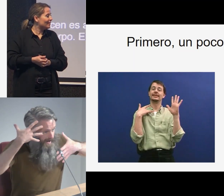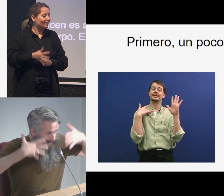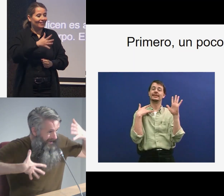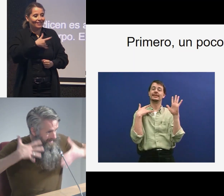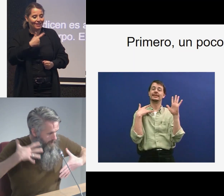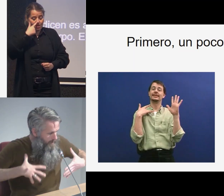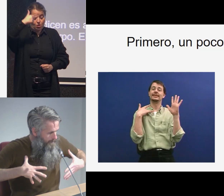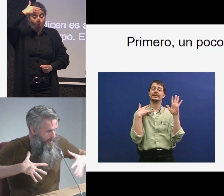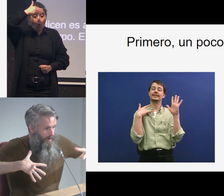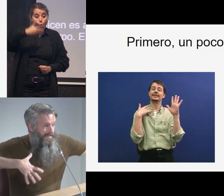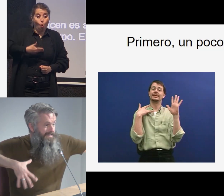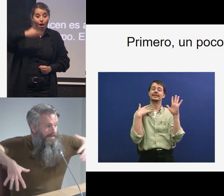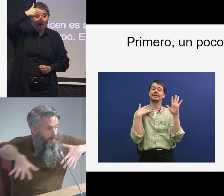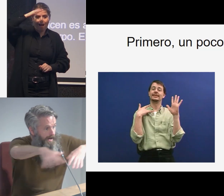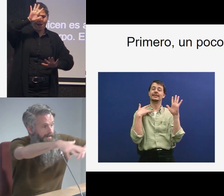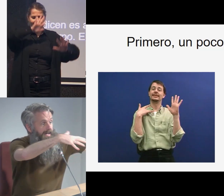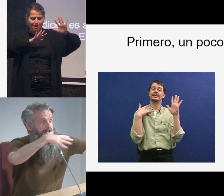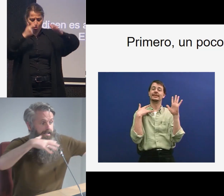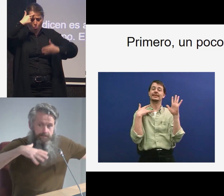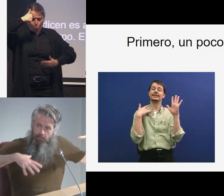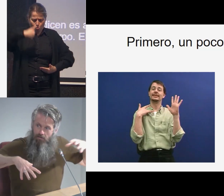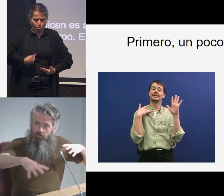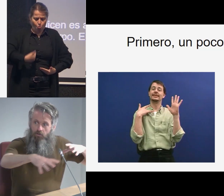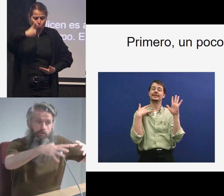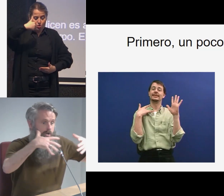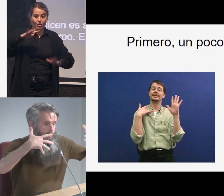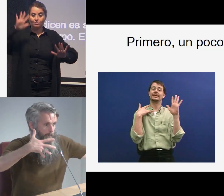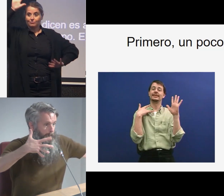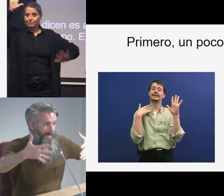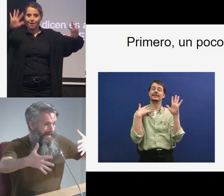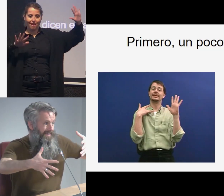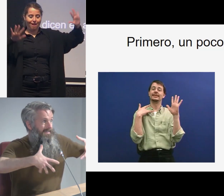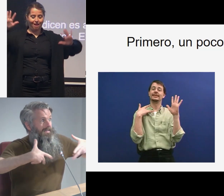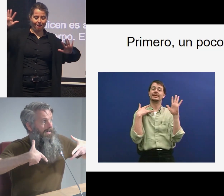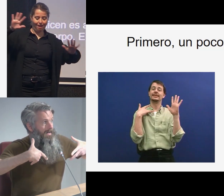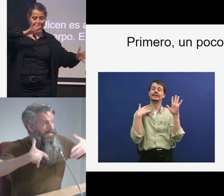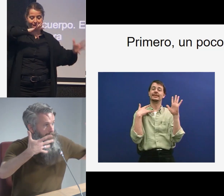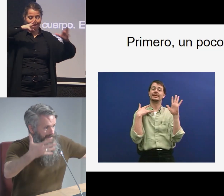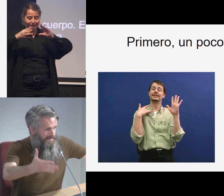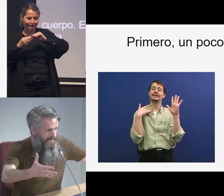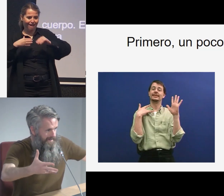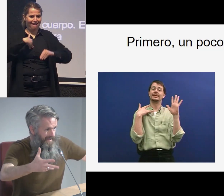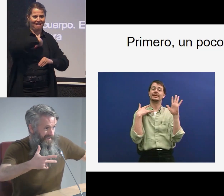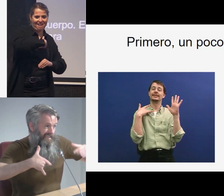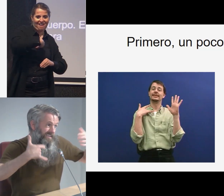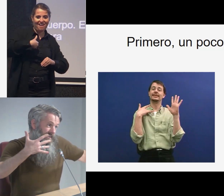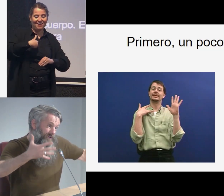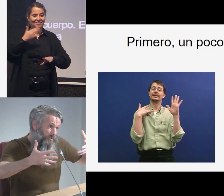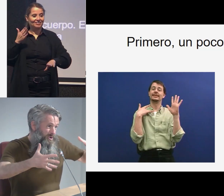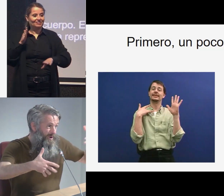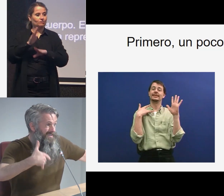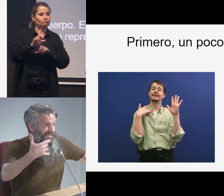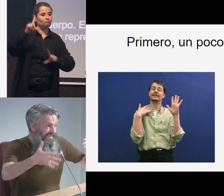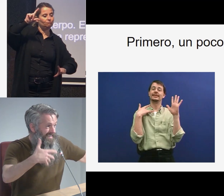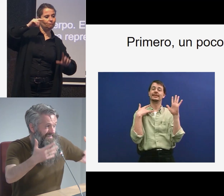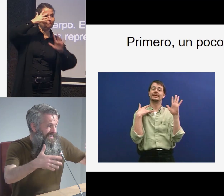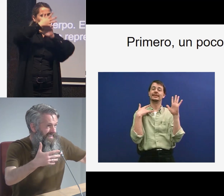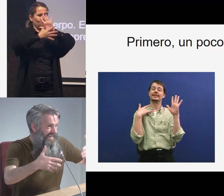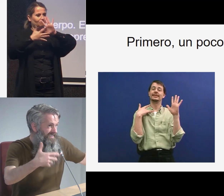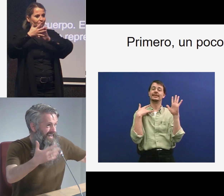El lugar en el cuerpo y el lugar en el espacio para representar e